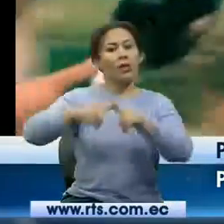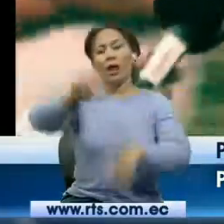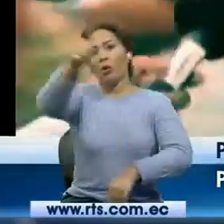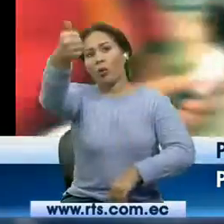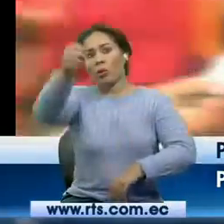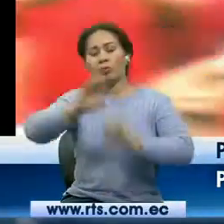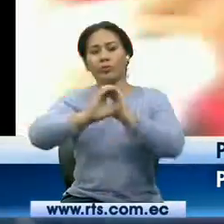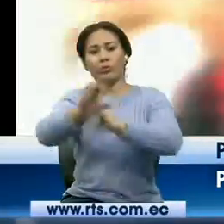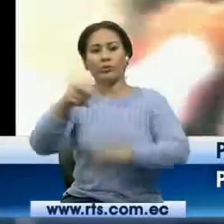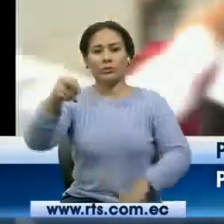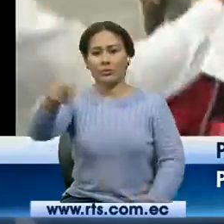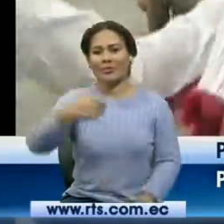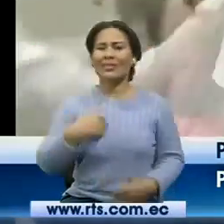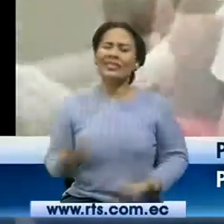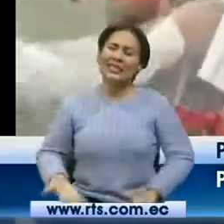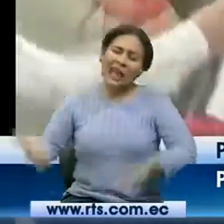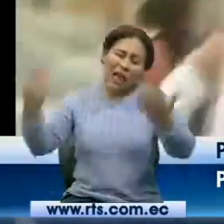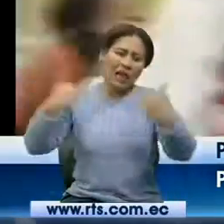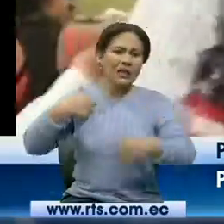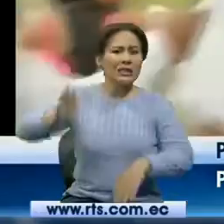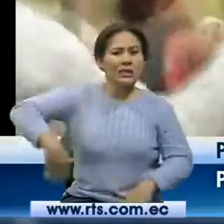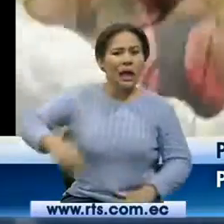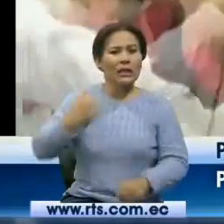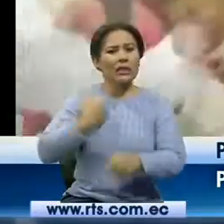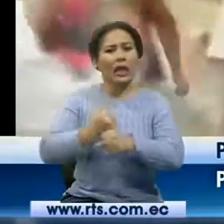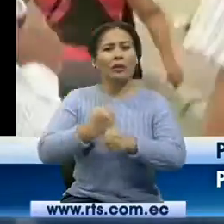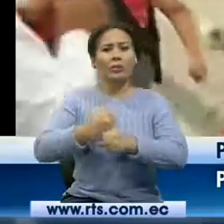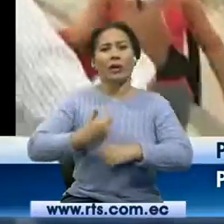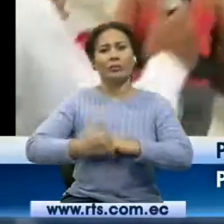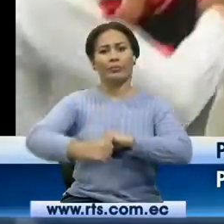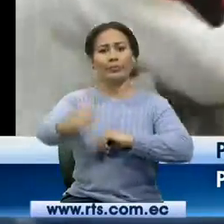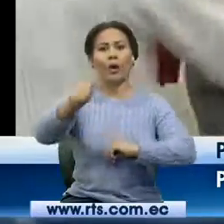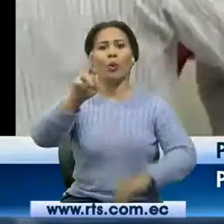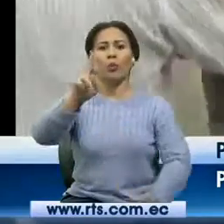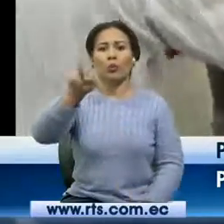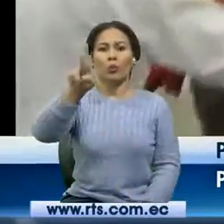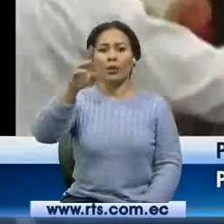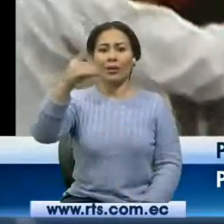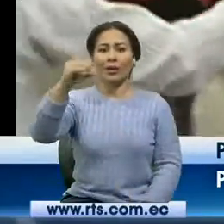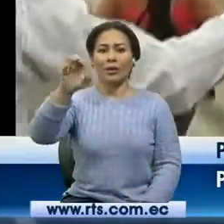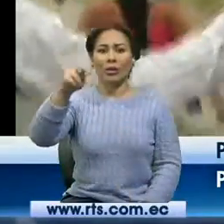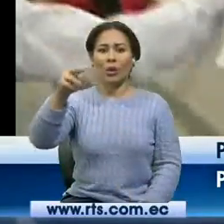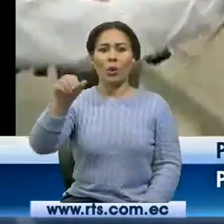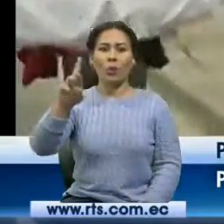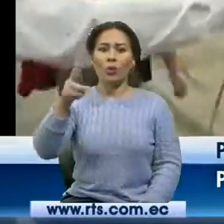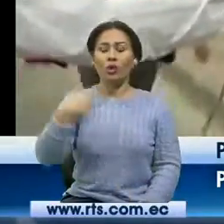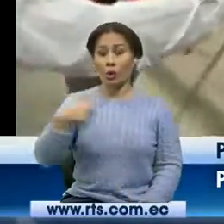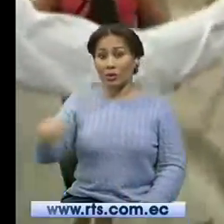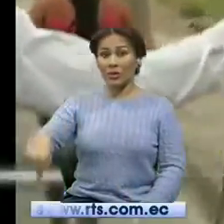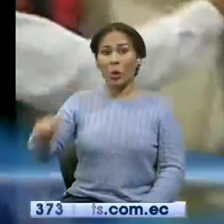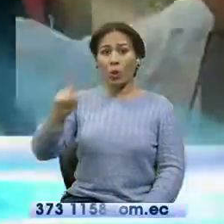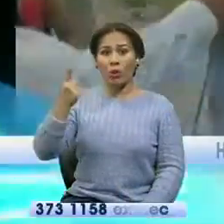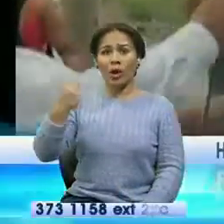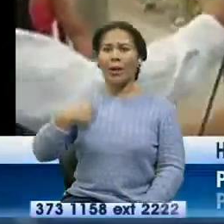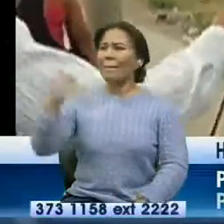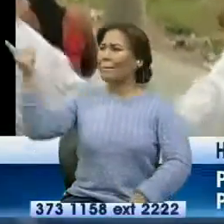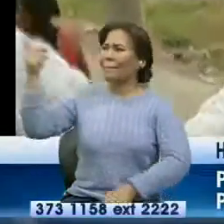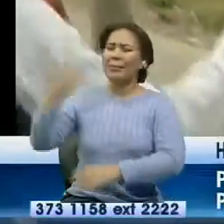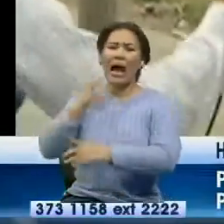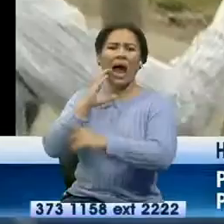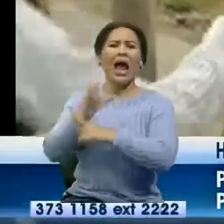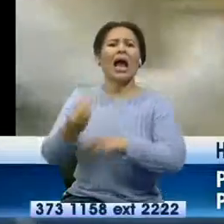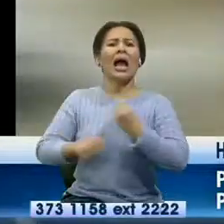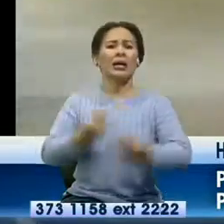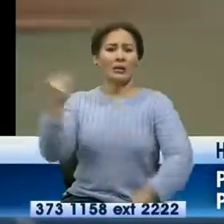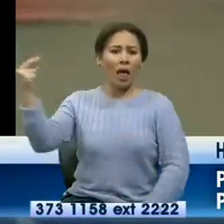ruta caminando. ¿Quién voy a trabajo? A ordenó uno. ¿Usted está de acuerdo con este tipo de carros? No, esto está mal. La gente tiene allá como para ir a pasar, no